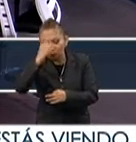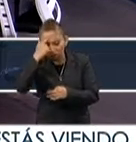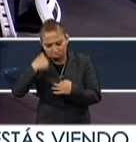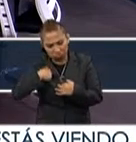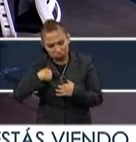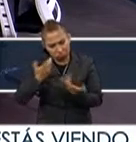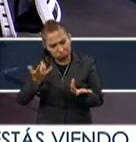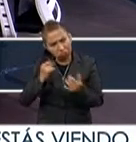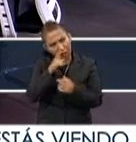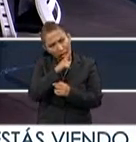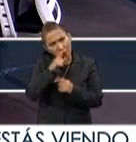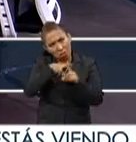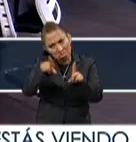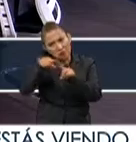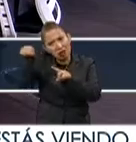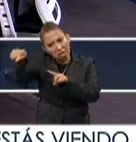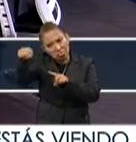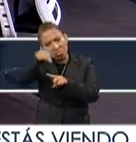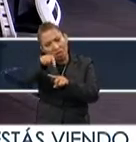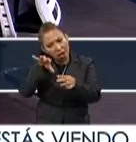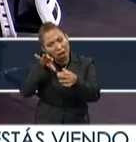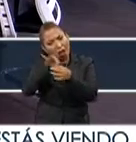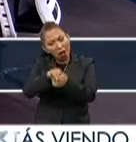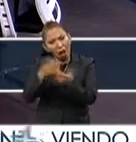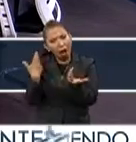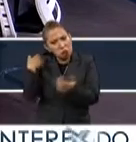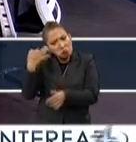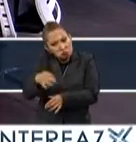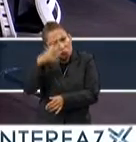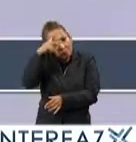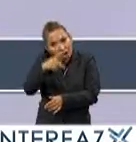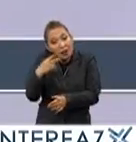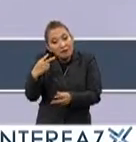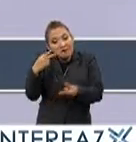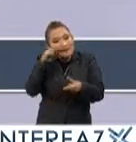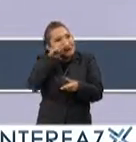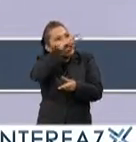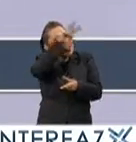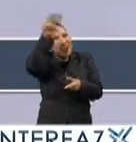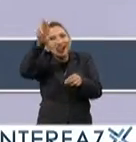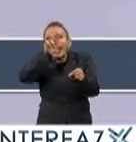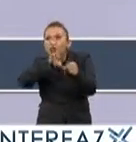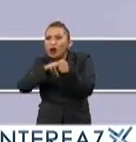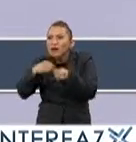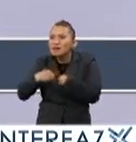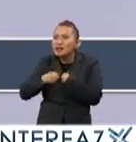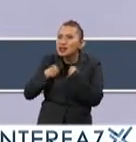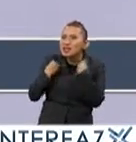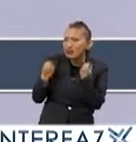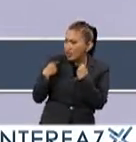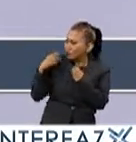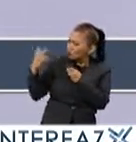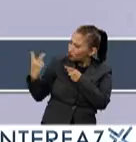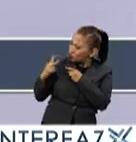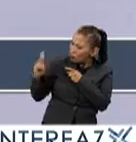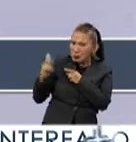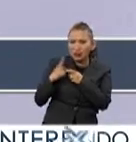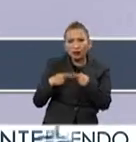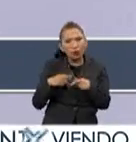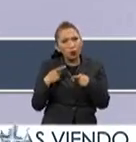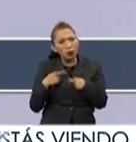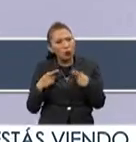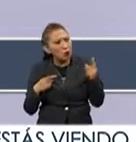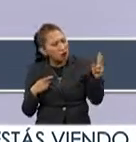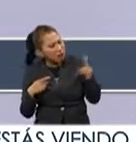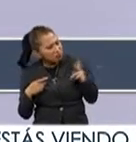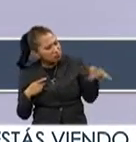reconozcamos multilingües, que veamos todos la naturaleza y la vida y al otro como lo ven los pueblos